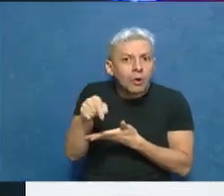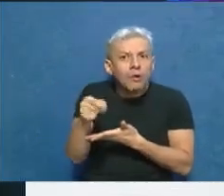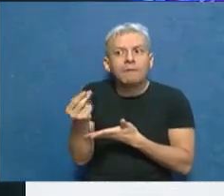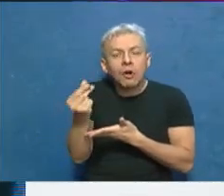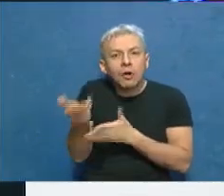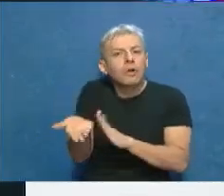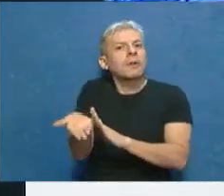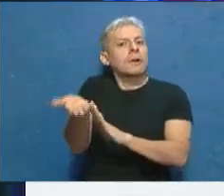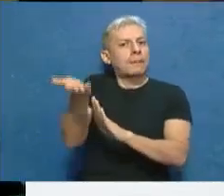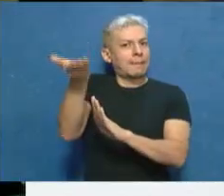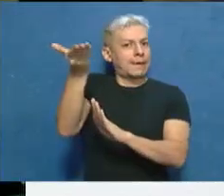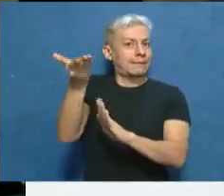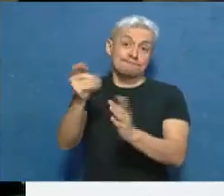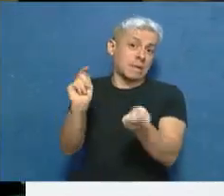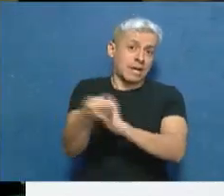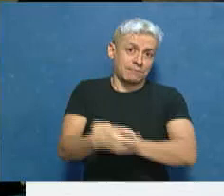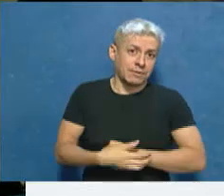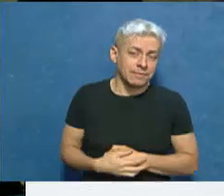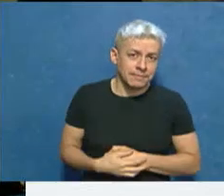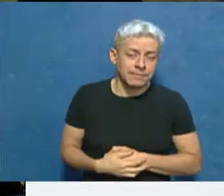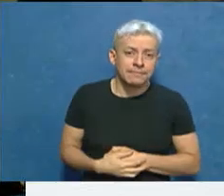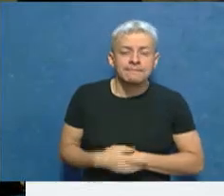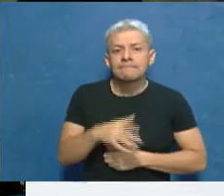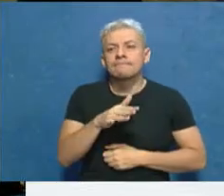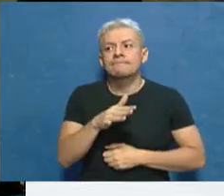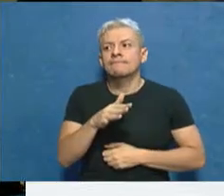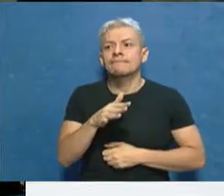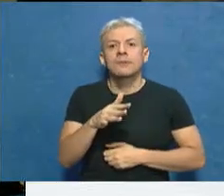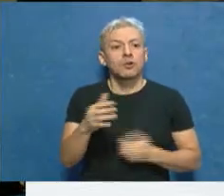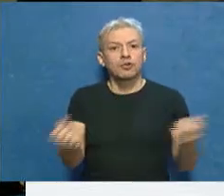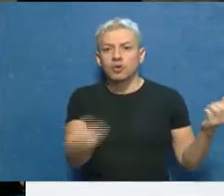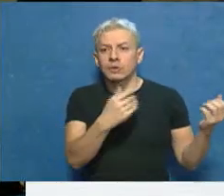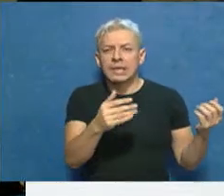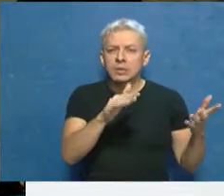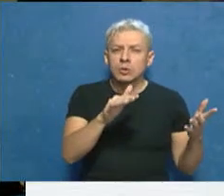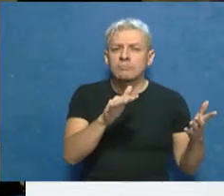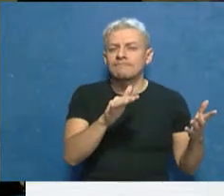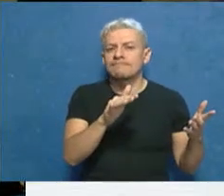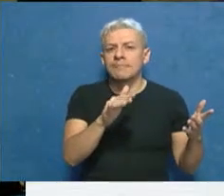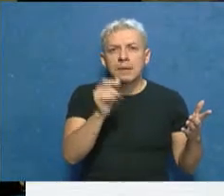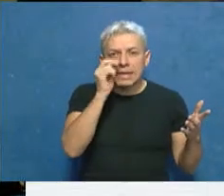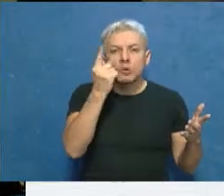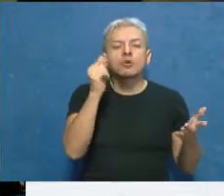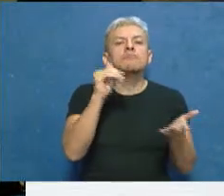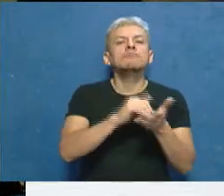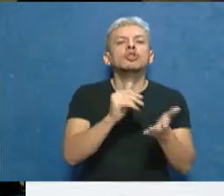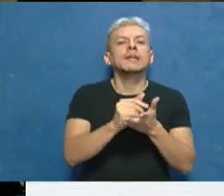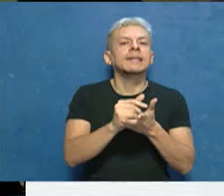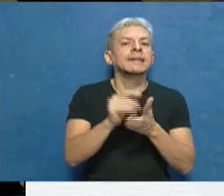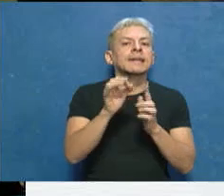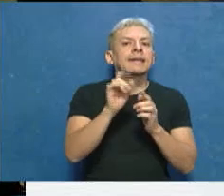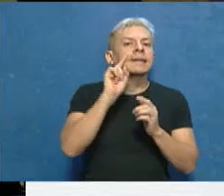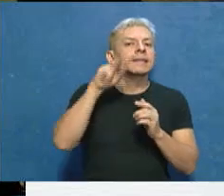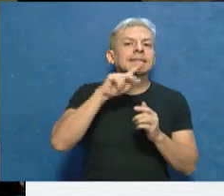valores de los vinos han cambiado totalmente, ya casi con una cosecha terminada de un poco más de 21 millones de quintales, que nos da